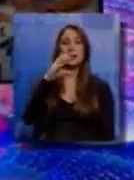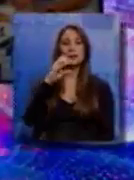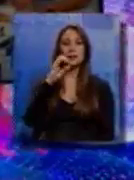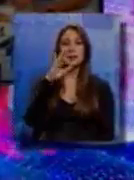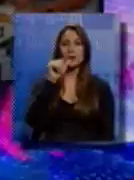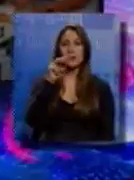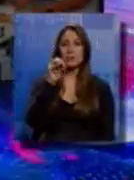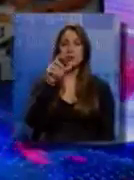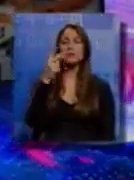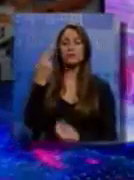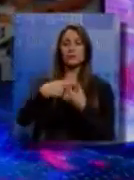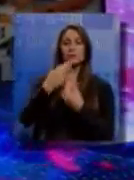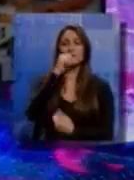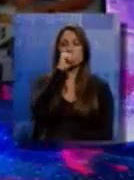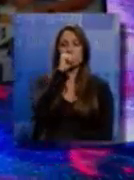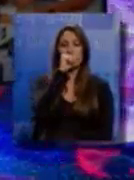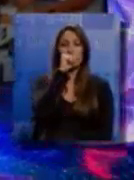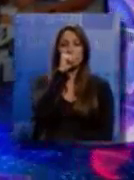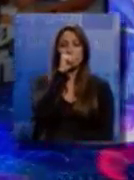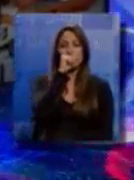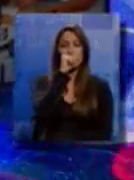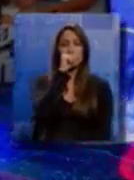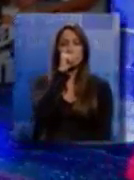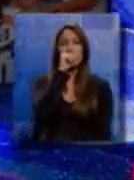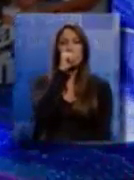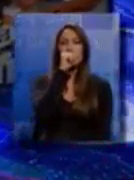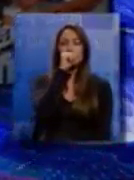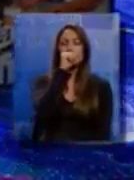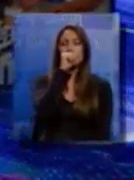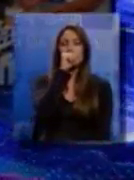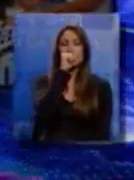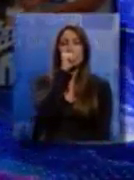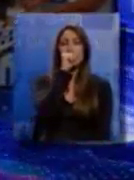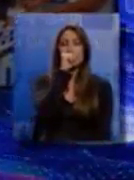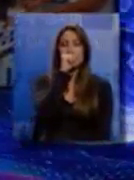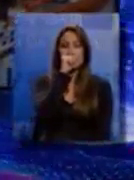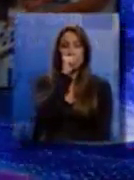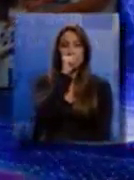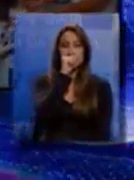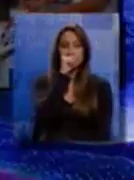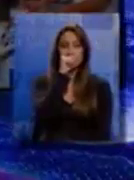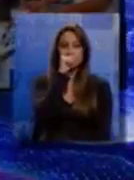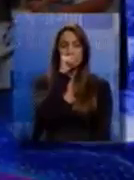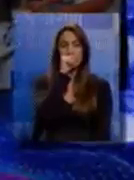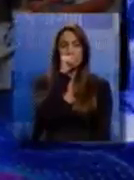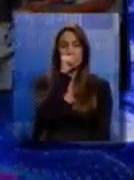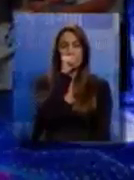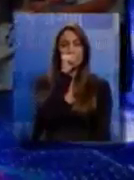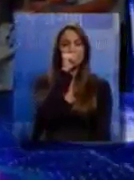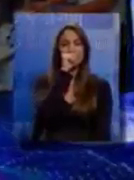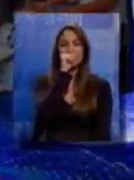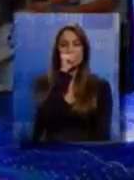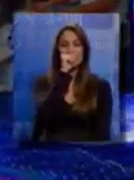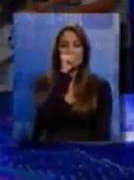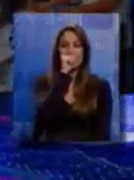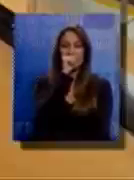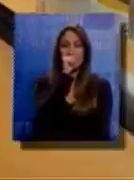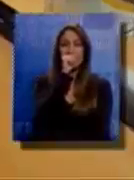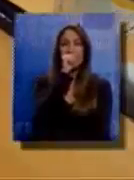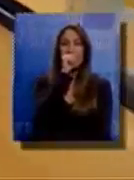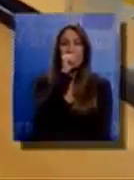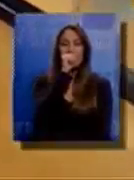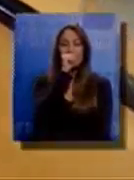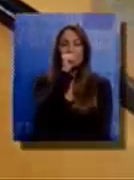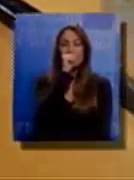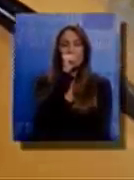farmacéuticas participaron. El precio fijado por Sercof fue de 11 centavos y el mejor precio ofertado fue de 2.28 centavos.